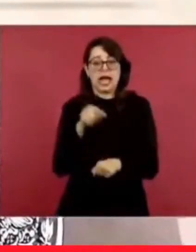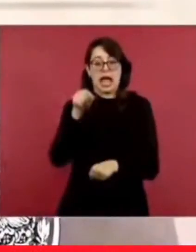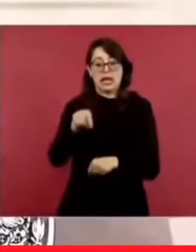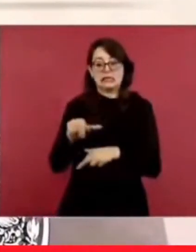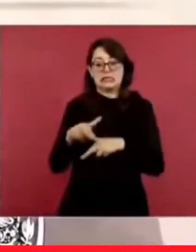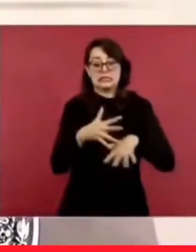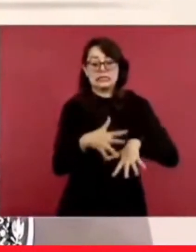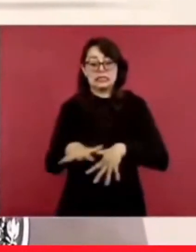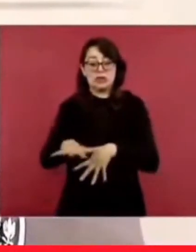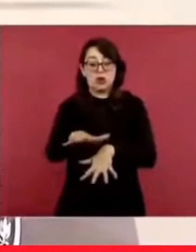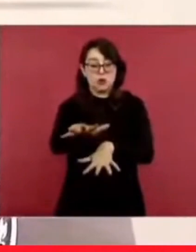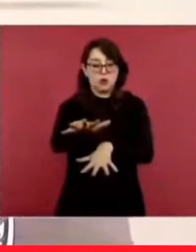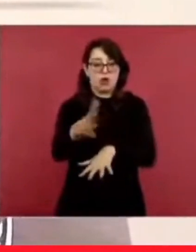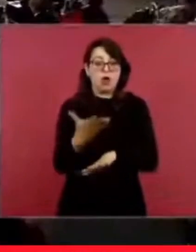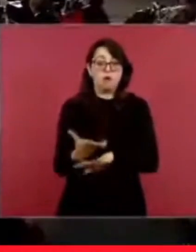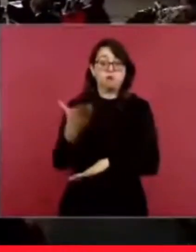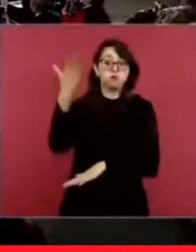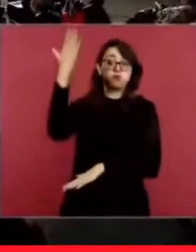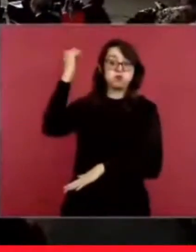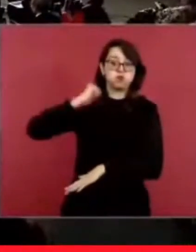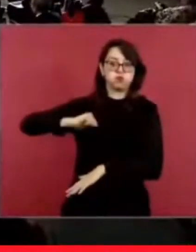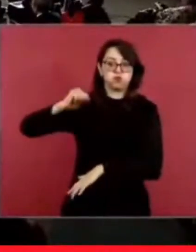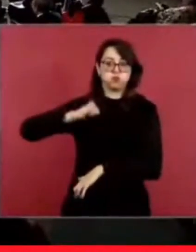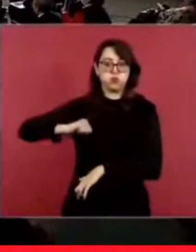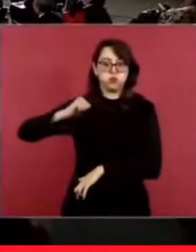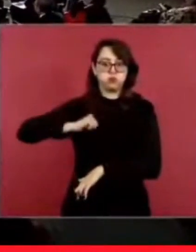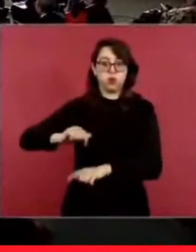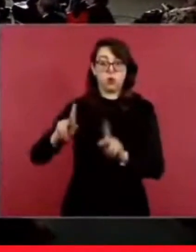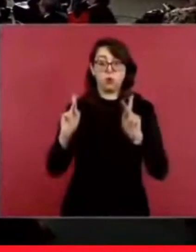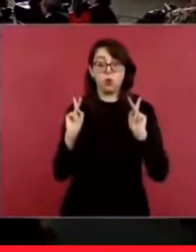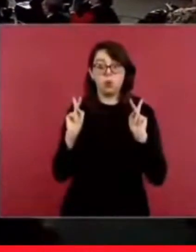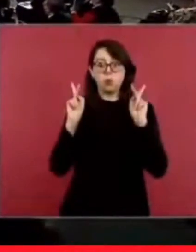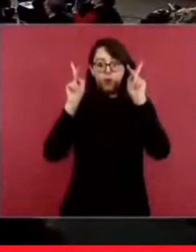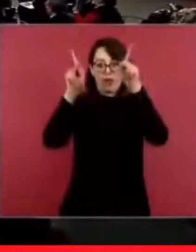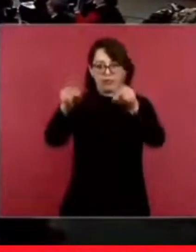fue este punto original que se ve aquí amarillo,